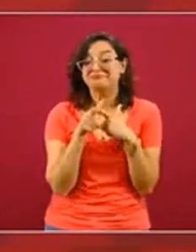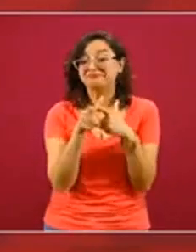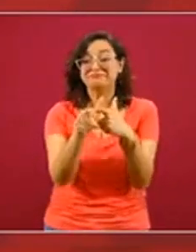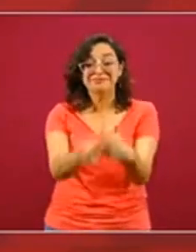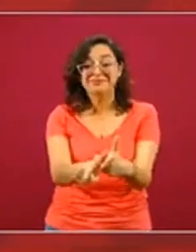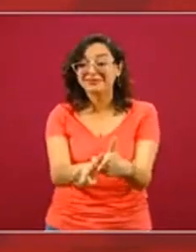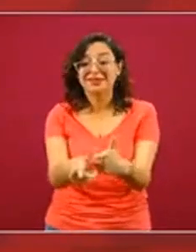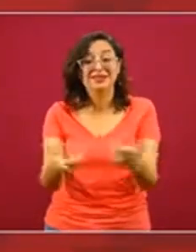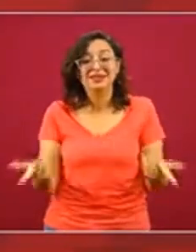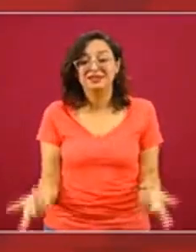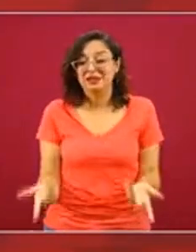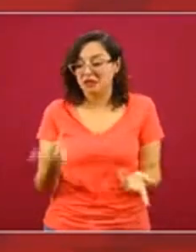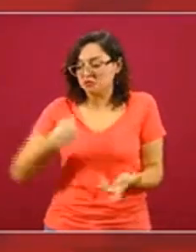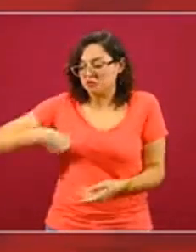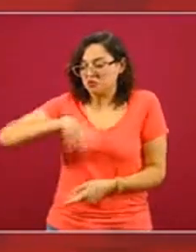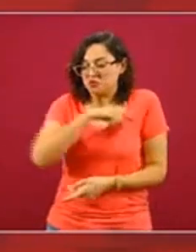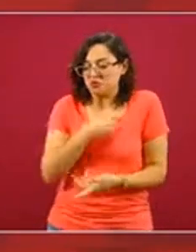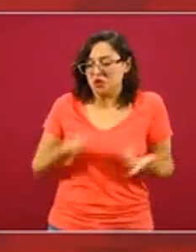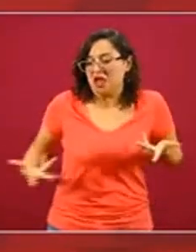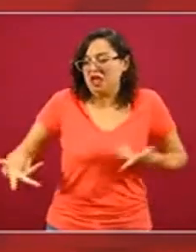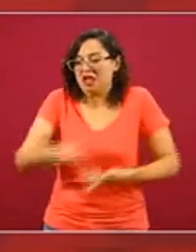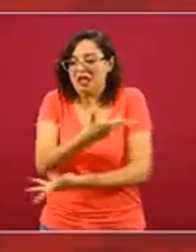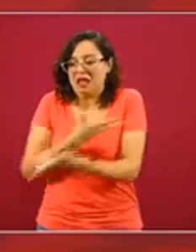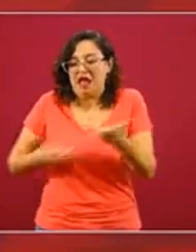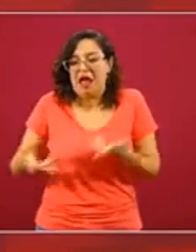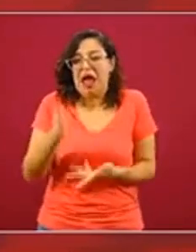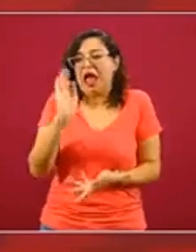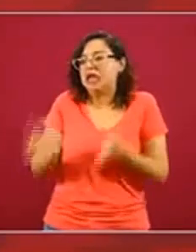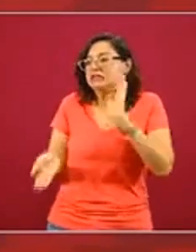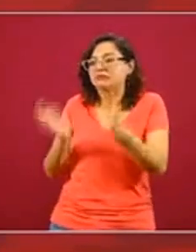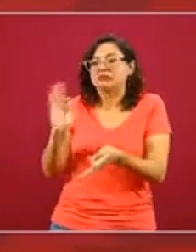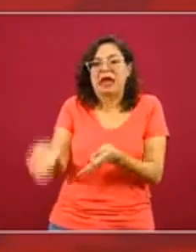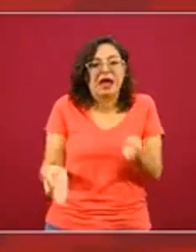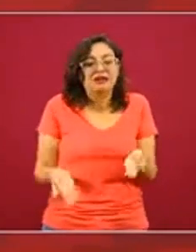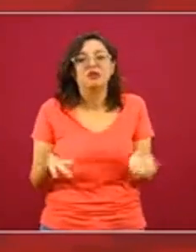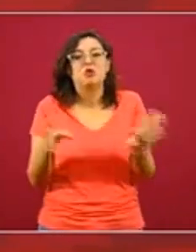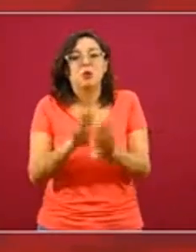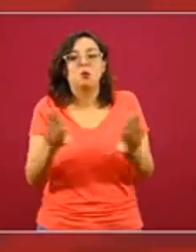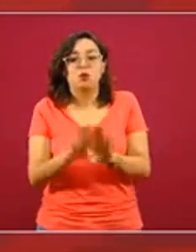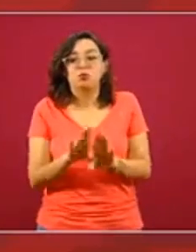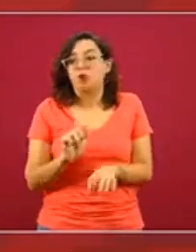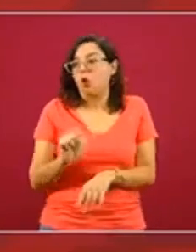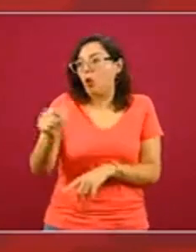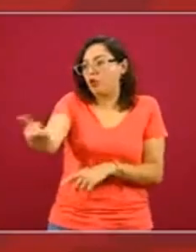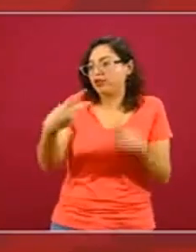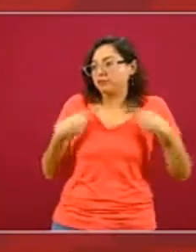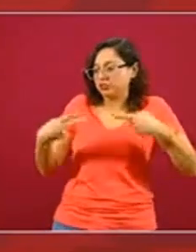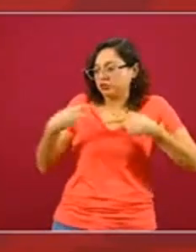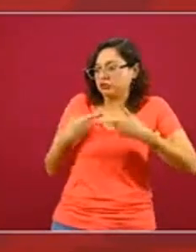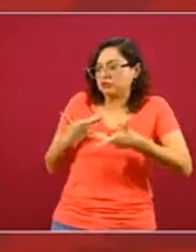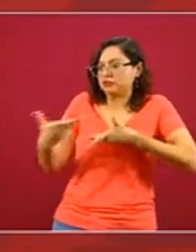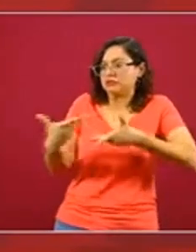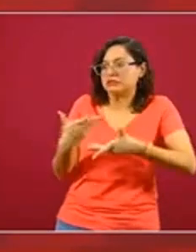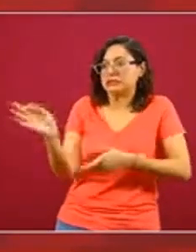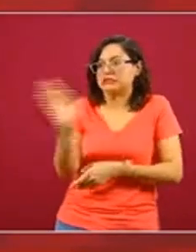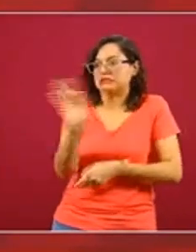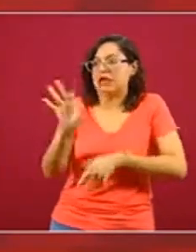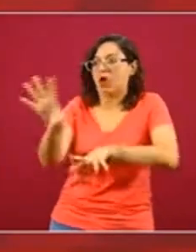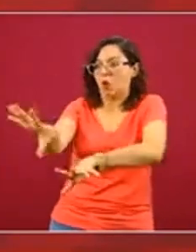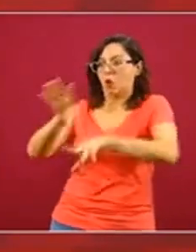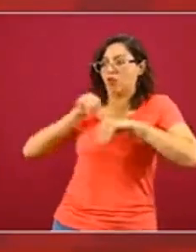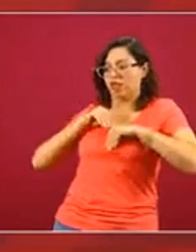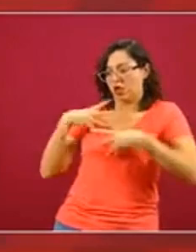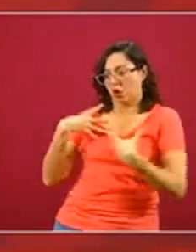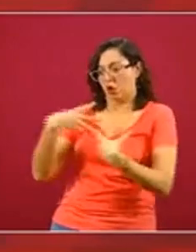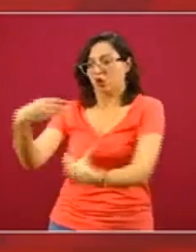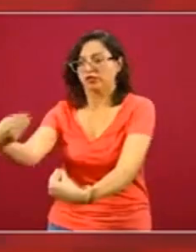virus depende de nuestra manera de interactuar con otras personas que tienen la posibilidad de transmitirnos el virus,